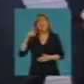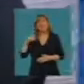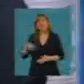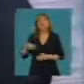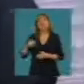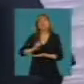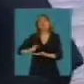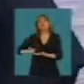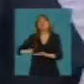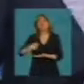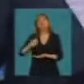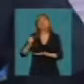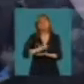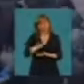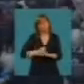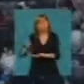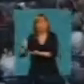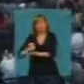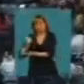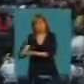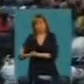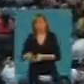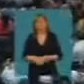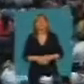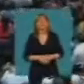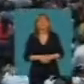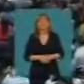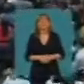el señor Escribano del Gobierno, don Natalio Echegaray.